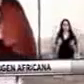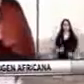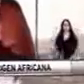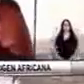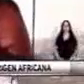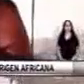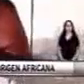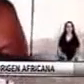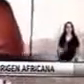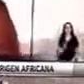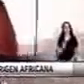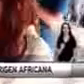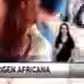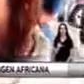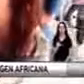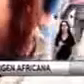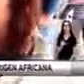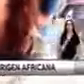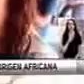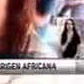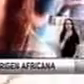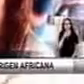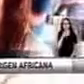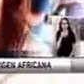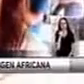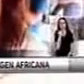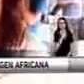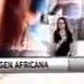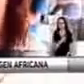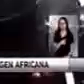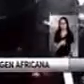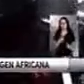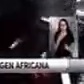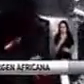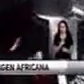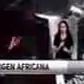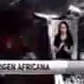El bacalaíto también, ya, qué rico, se ve muy bueno.